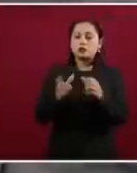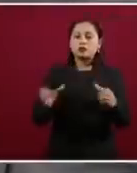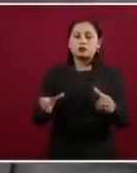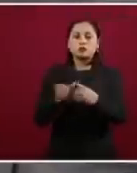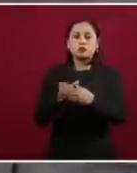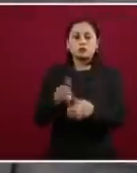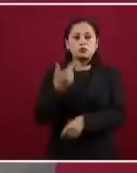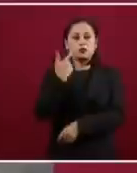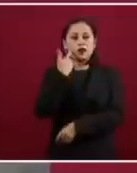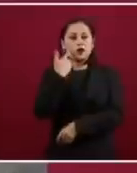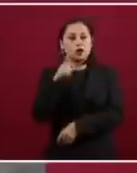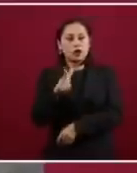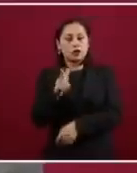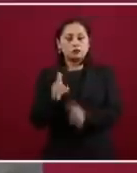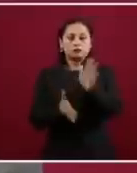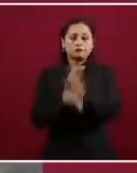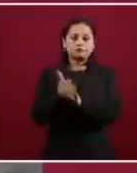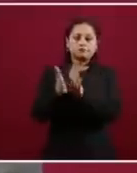tren